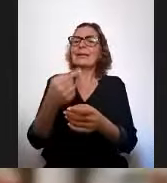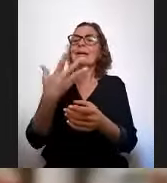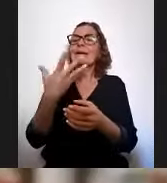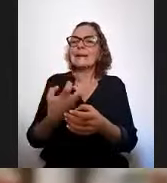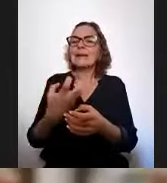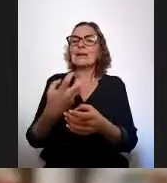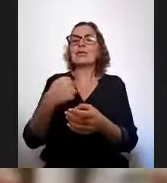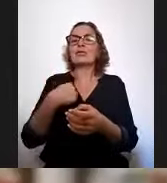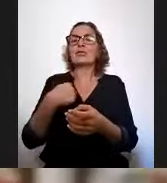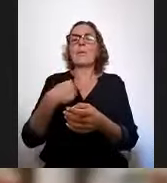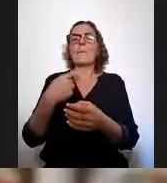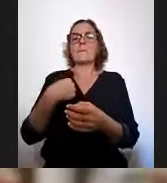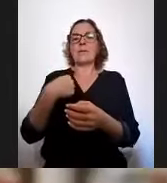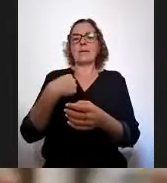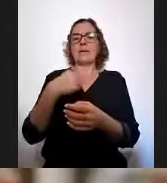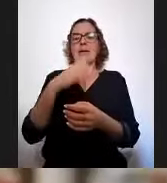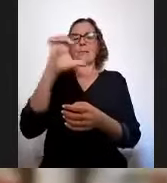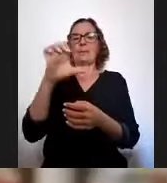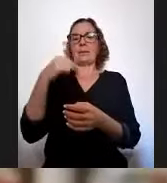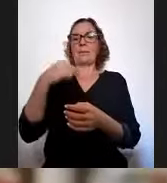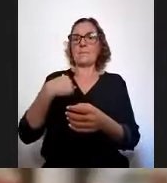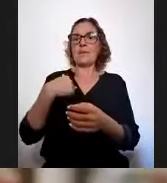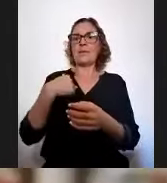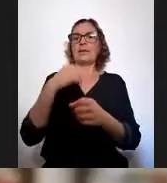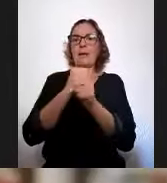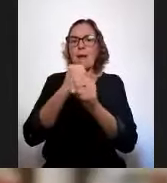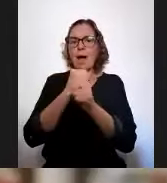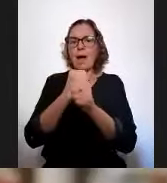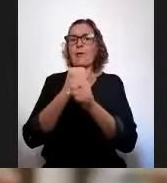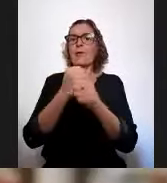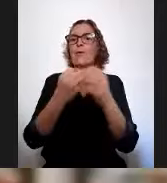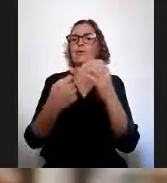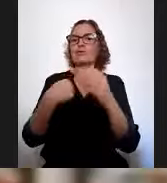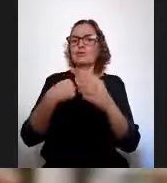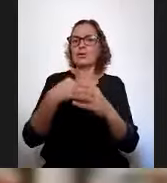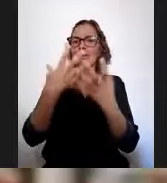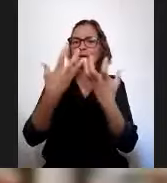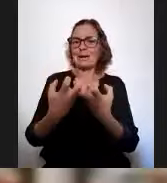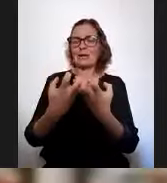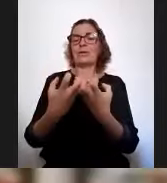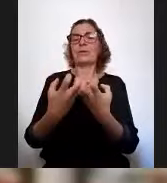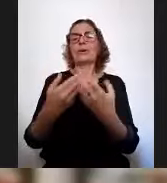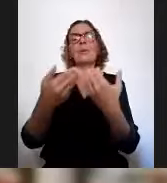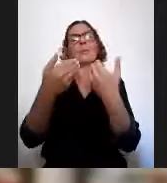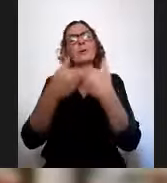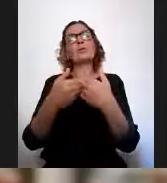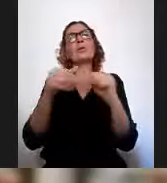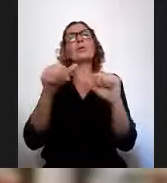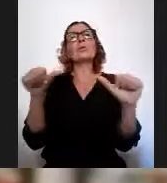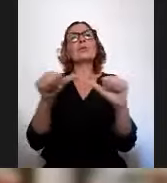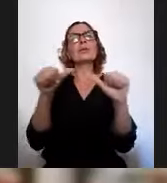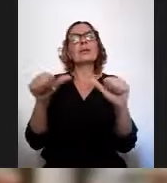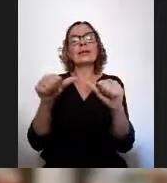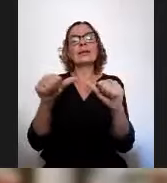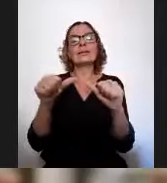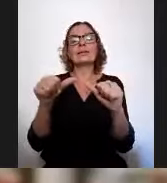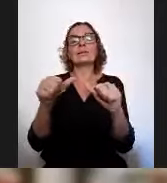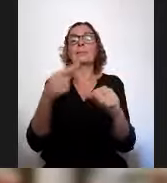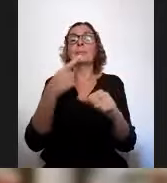mi propia empresa, mi propio emprendimiento. ¿Qué preguntas nos podemos hacer? ¿Por